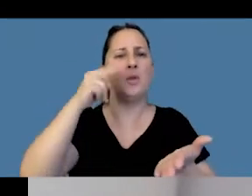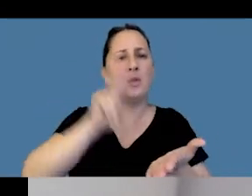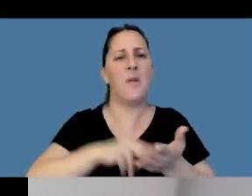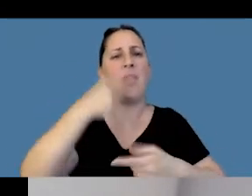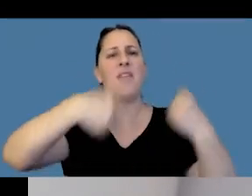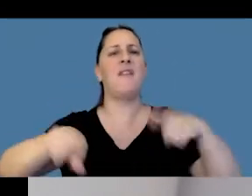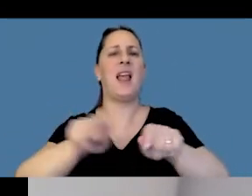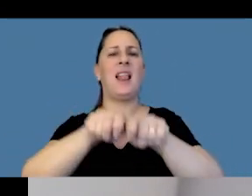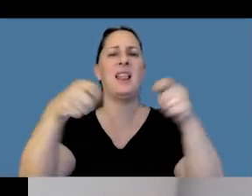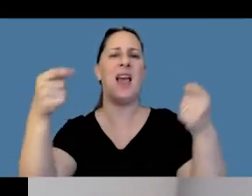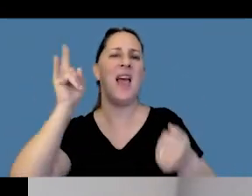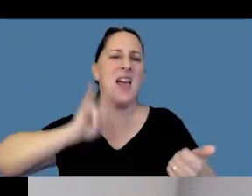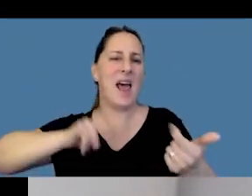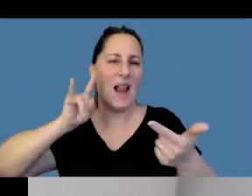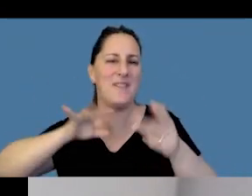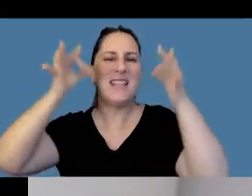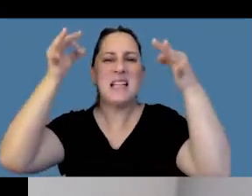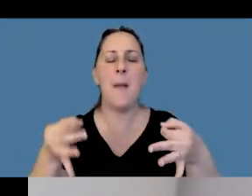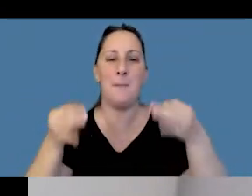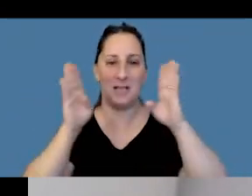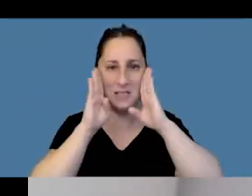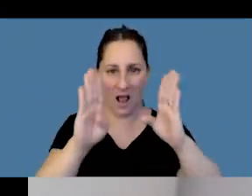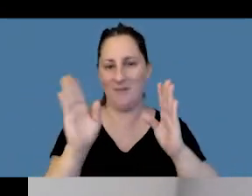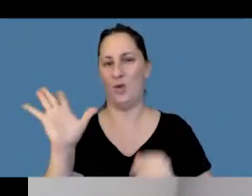revistas especializadas y diarios,